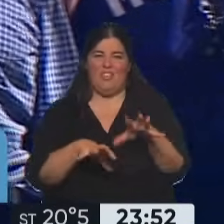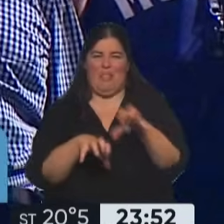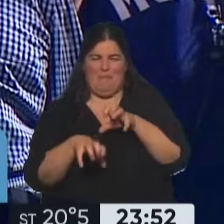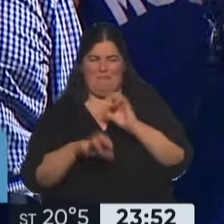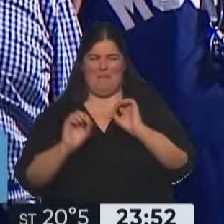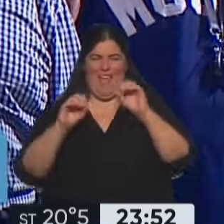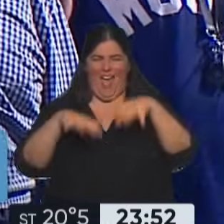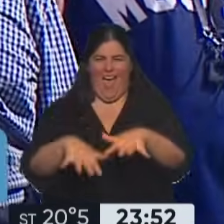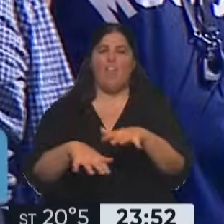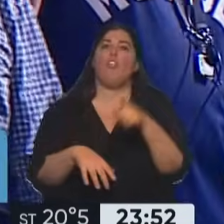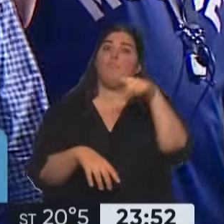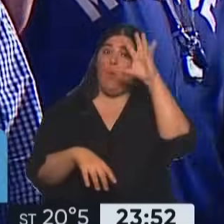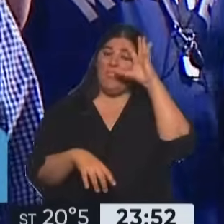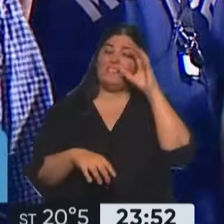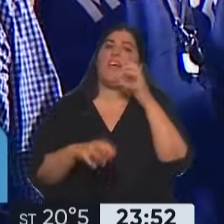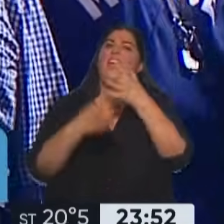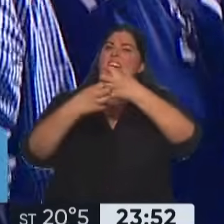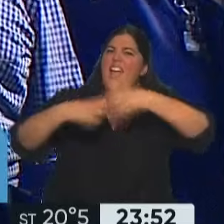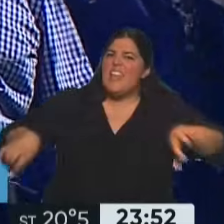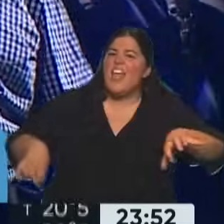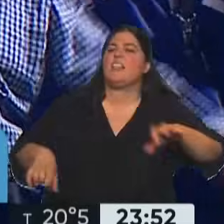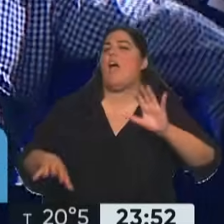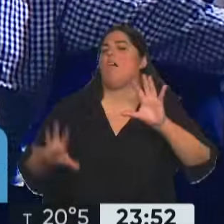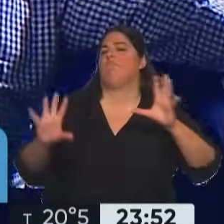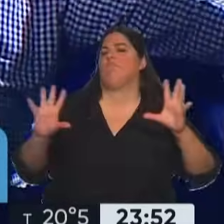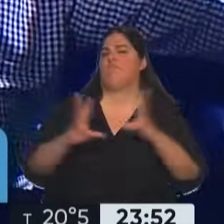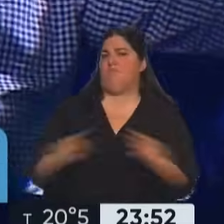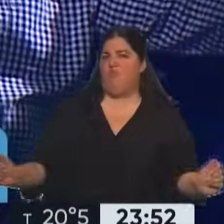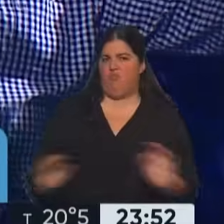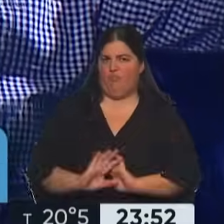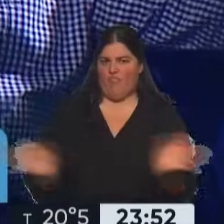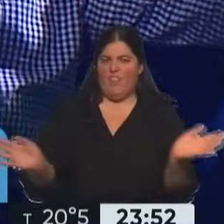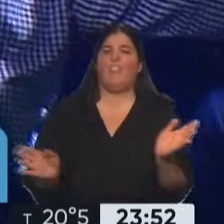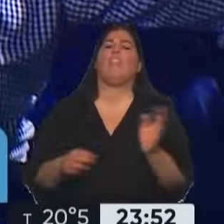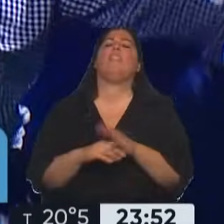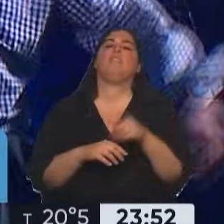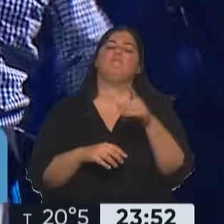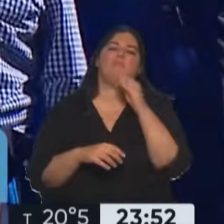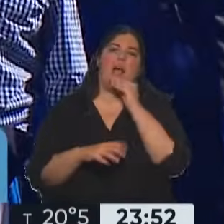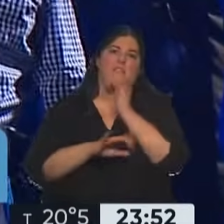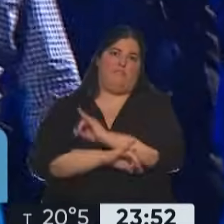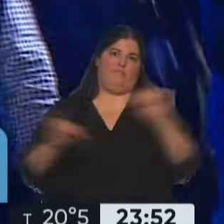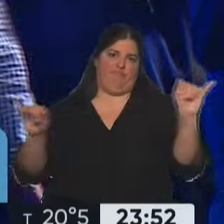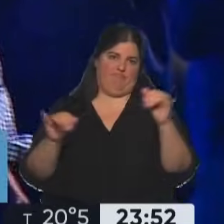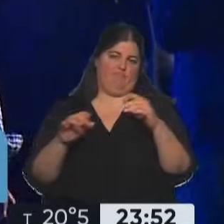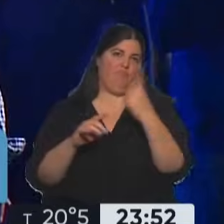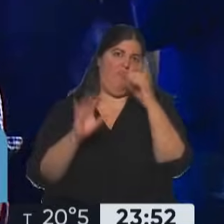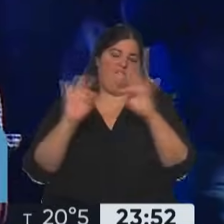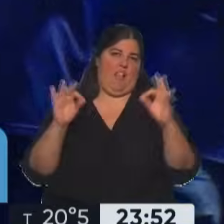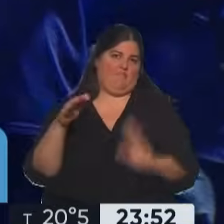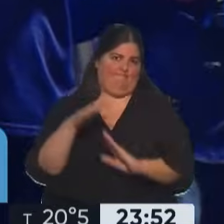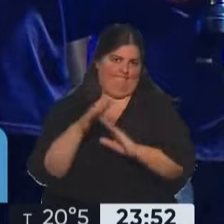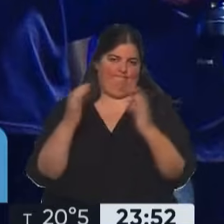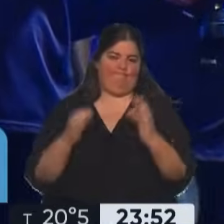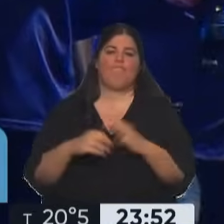la grieta se murió, fue la frase, podemos decir, más importante de Sergio Massa, el candidato más votado en estos momentos.